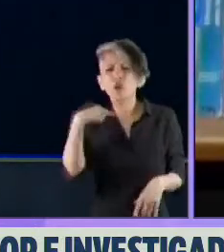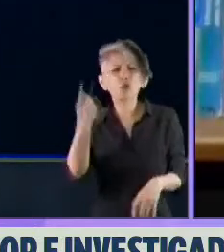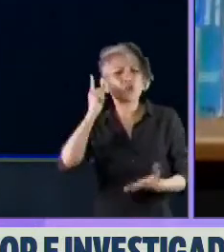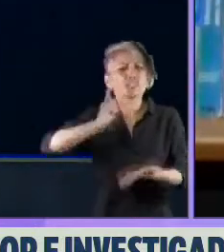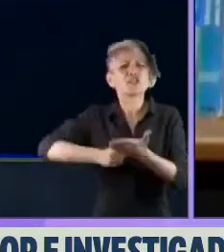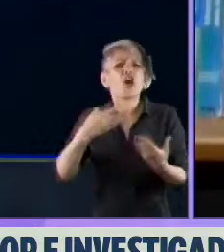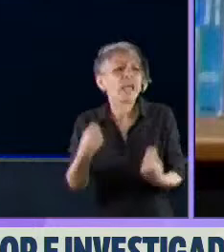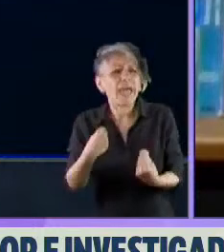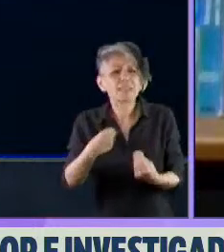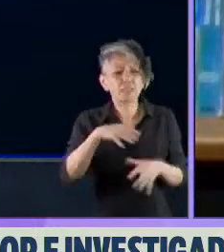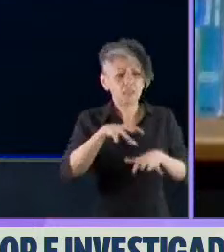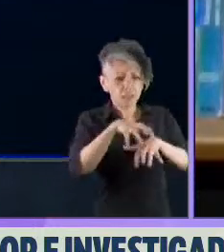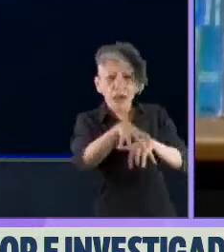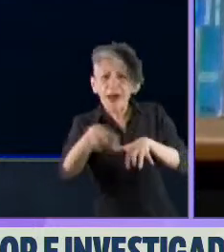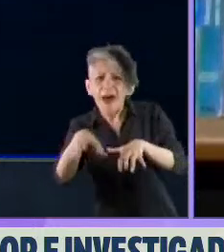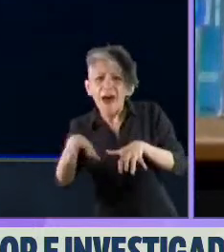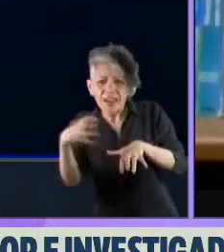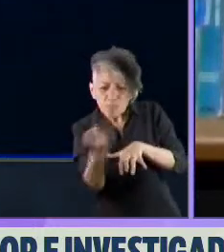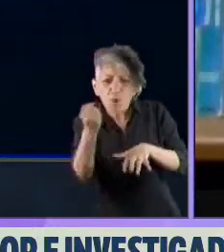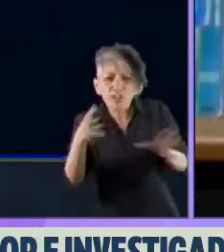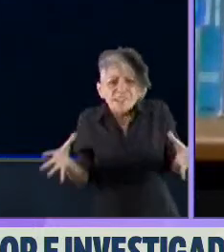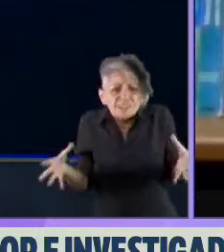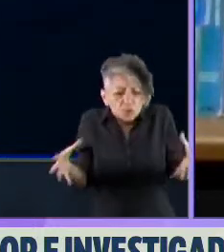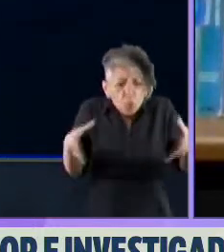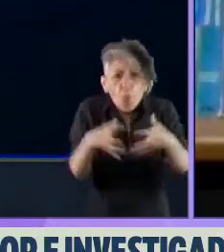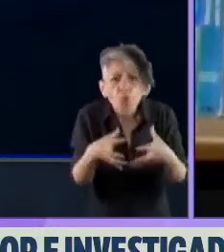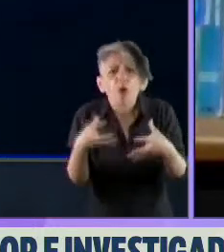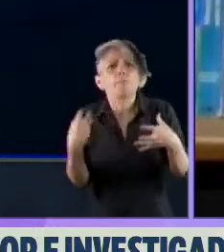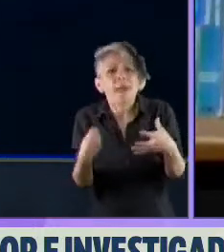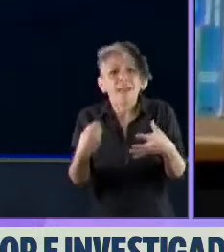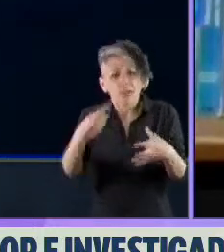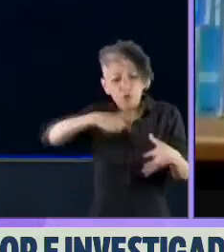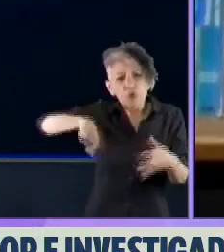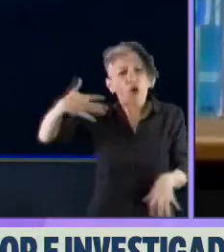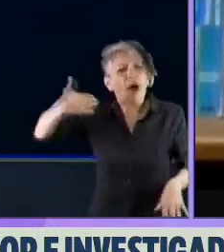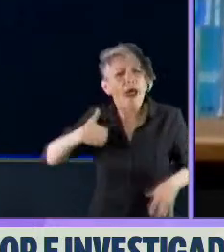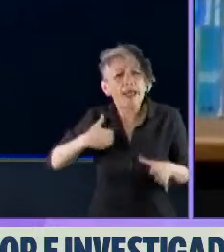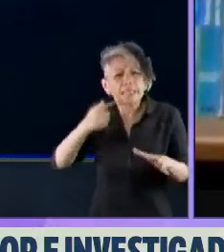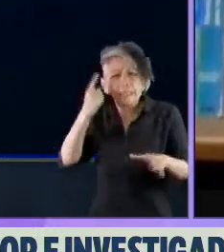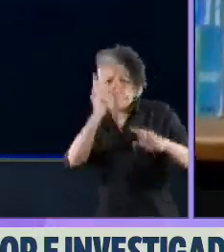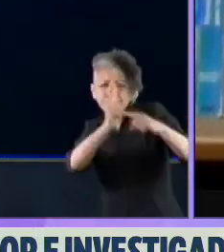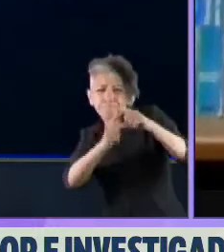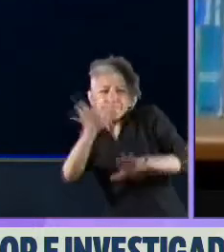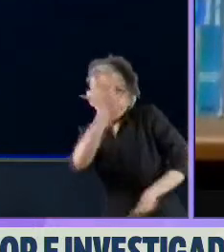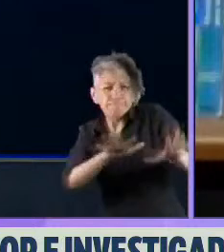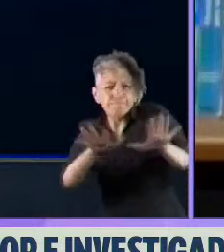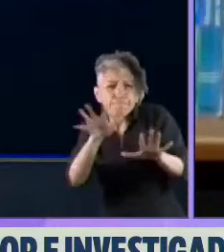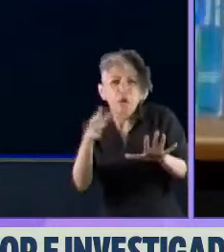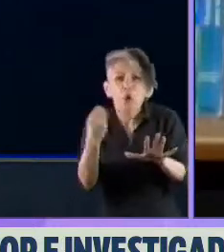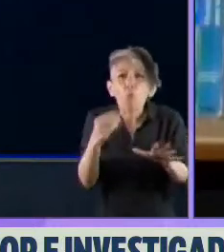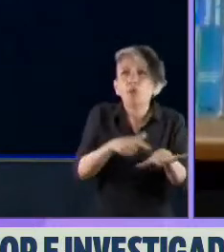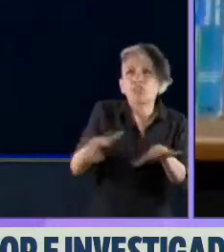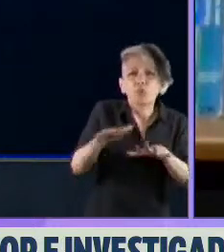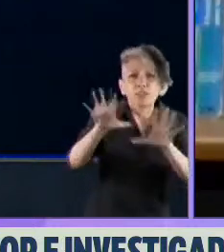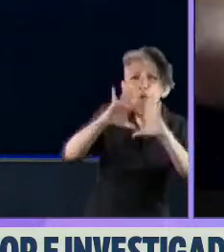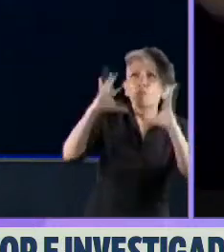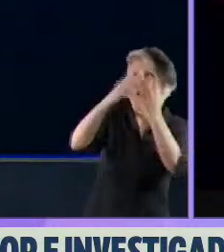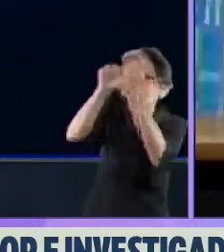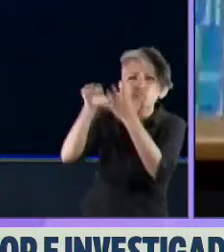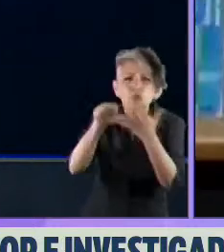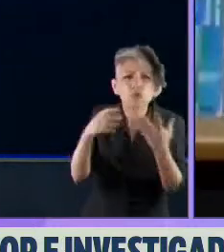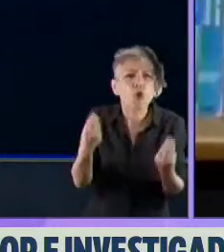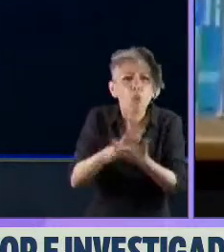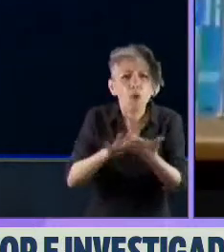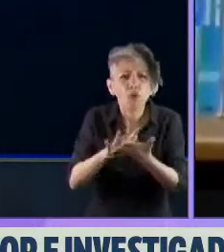agradar a los mercados. Pero hay que ver la letra chica, hay que ver exactamente cuáles son las medidas. Acá yo soy, como se